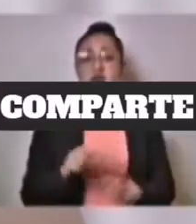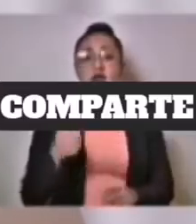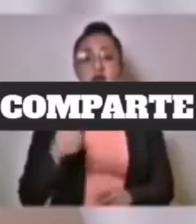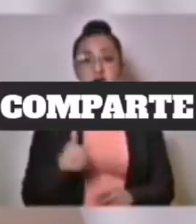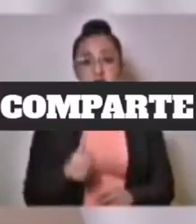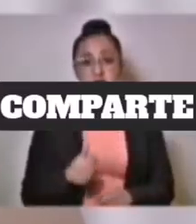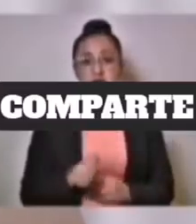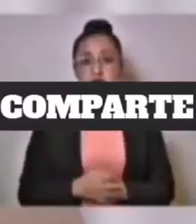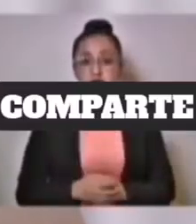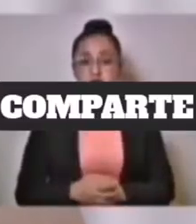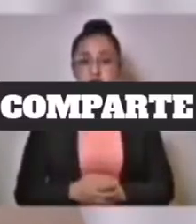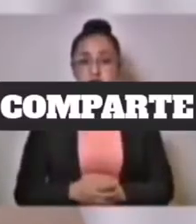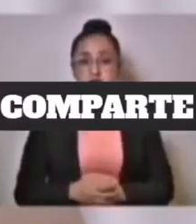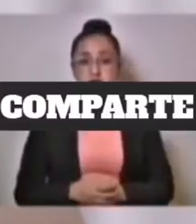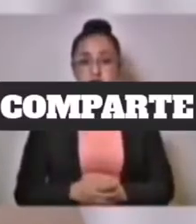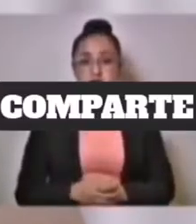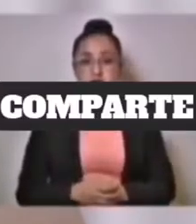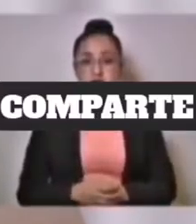agosto.